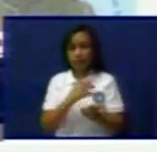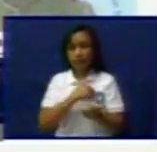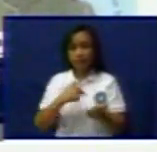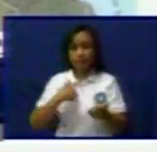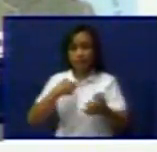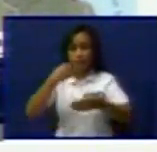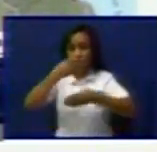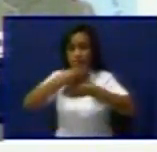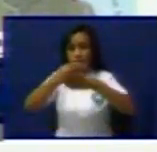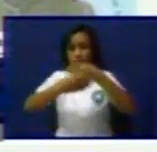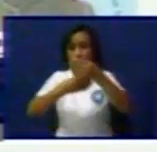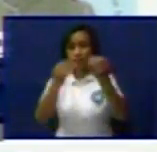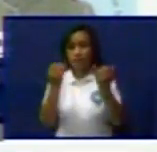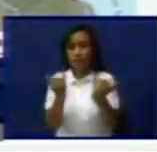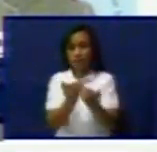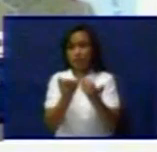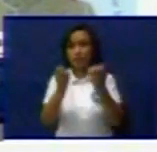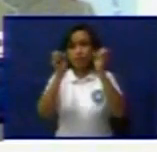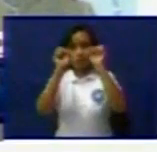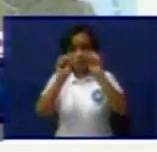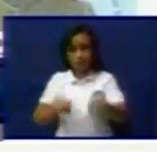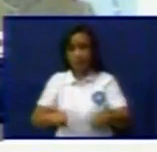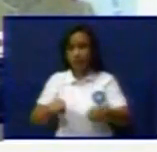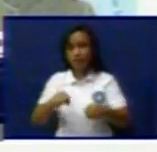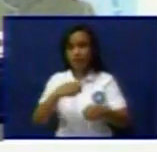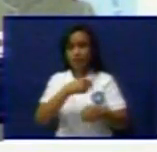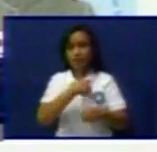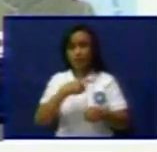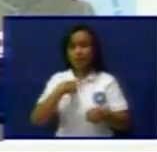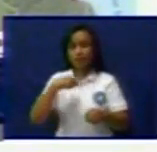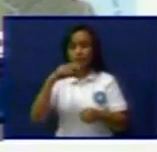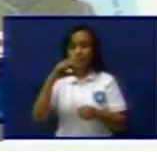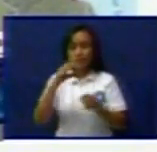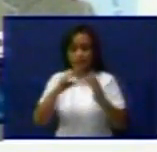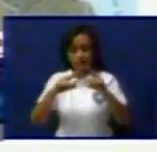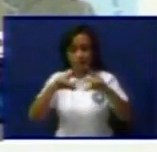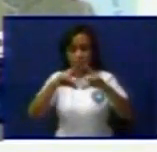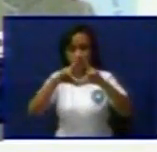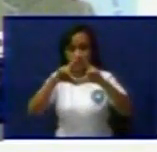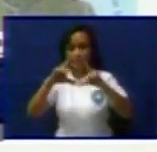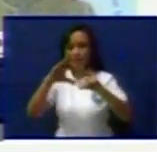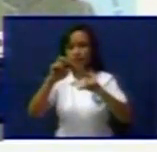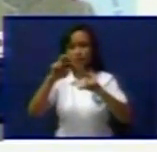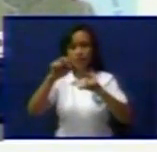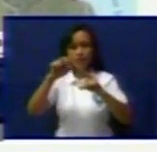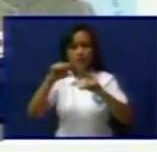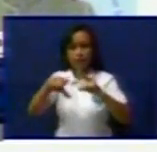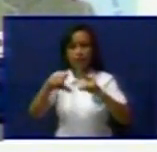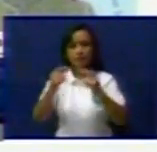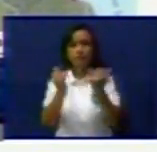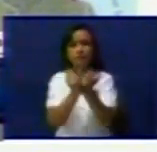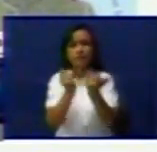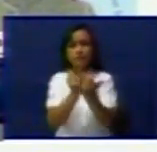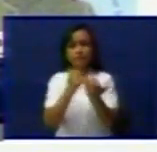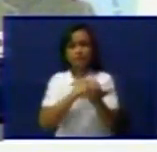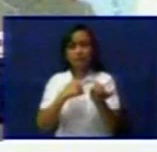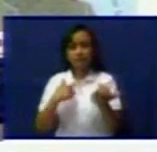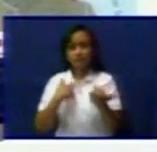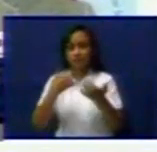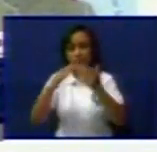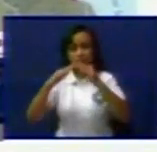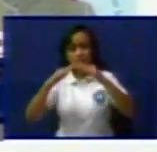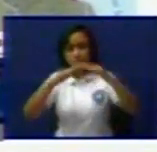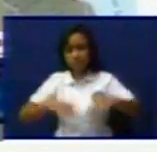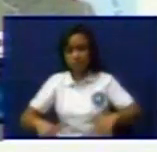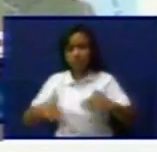de construcción. Así se podrá garantizar que el canal no sufriría daños si ocurriera un terremoto,